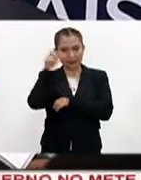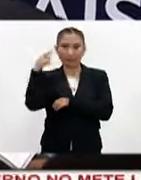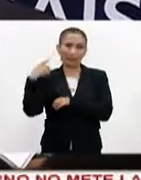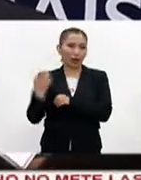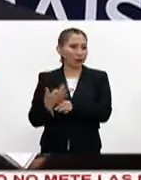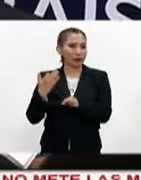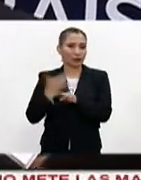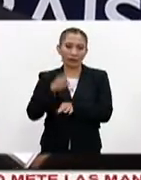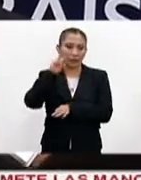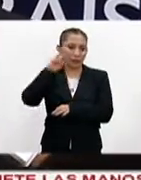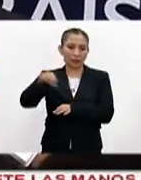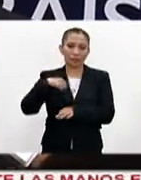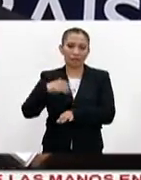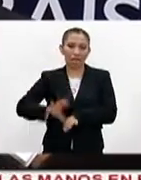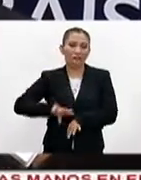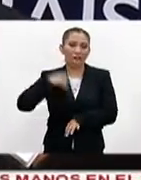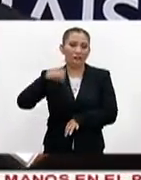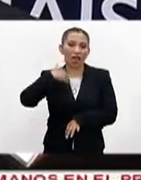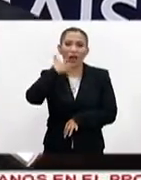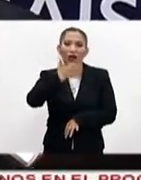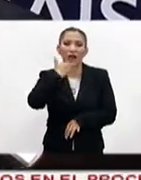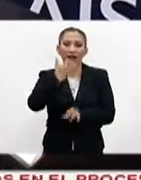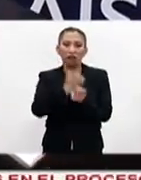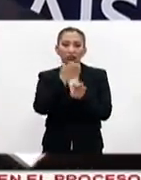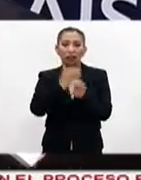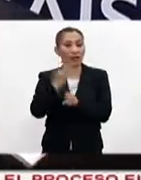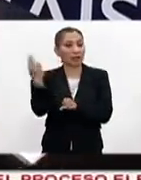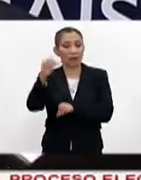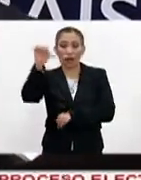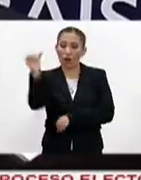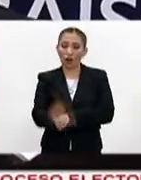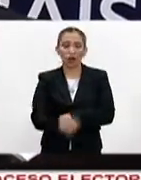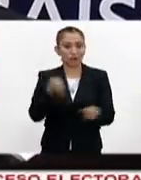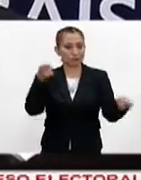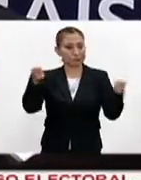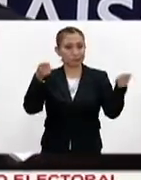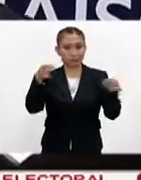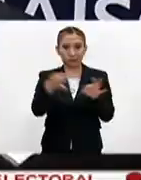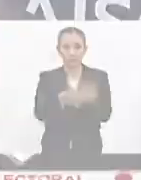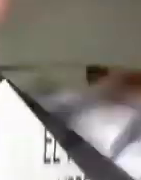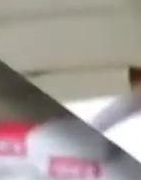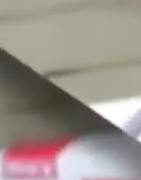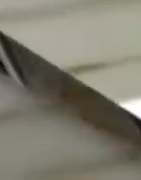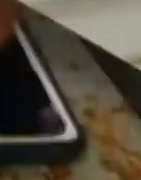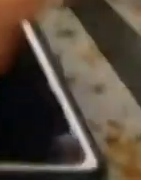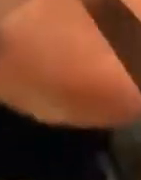casos tan lesivos que hemos observado de corrupción en las entidades, requiere ya ser regulado de manera puntual.